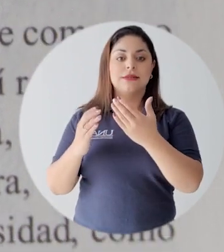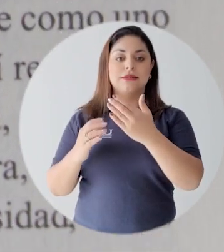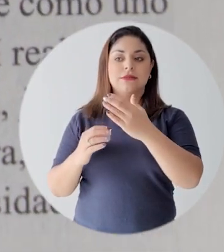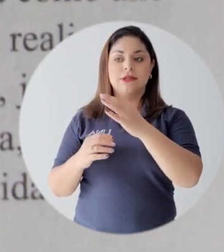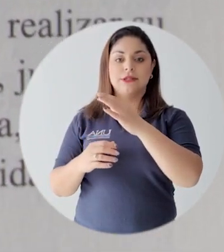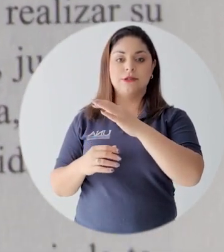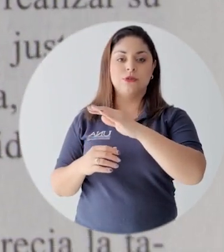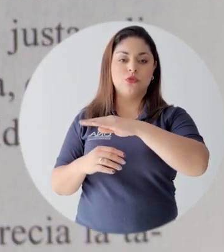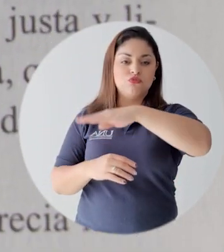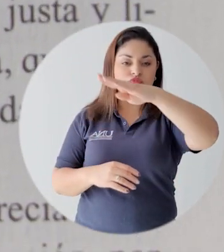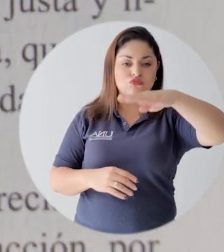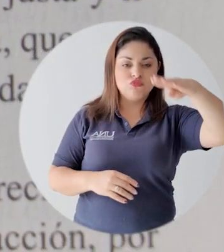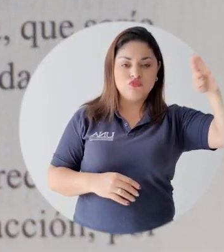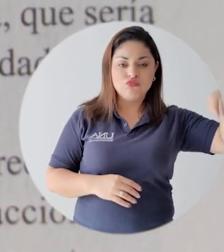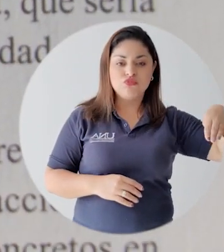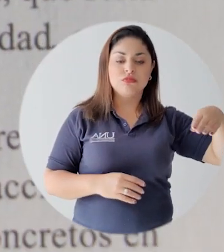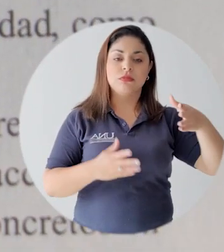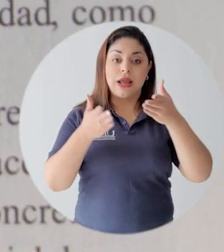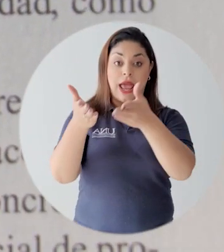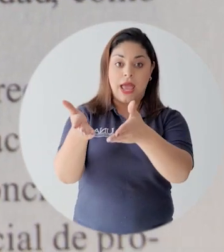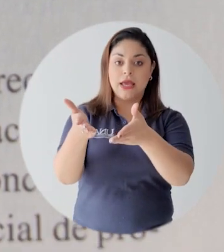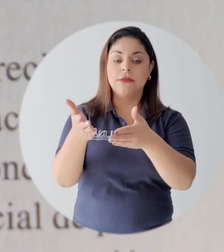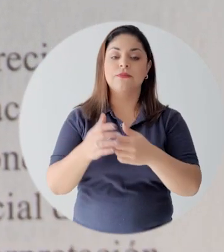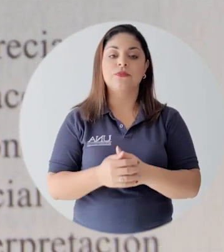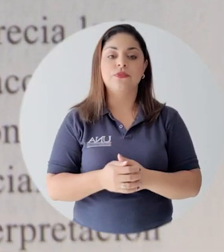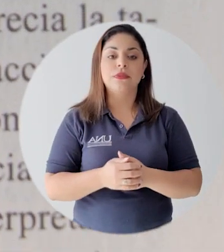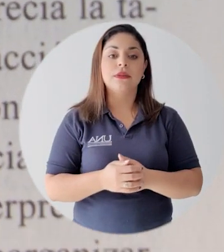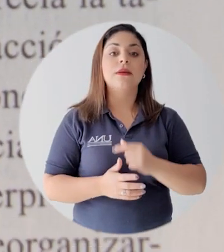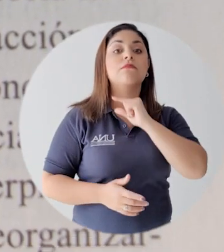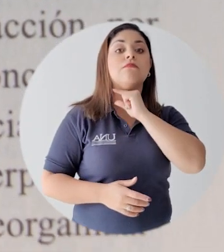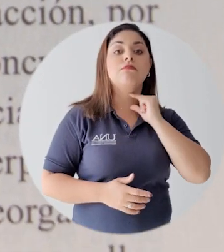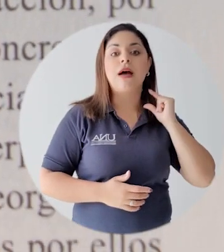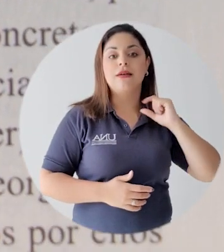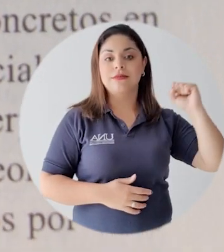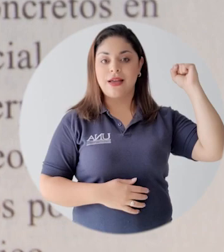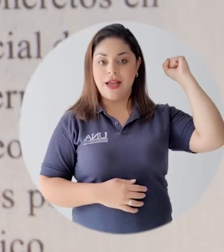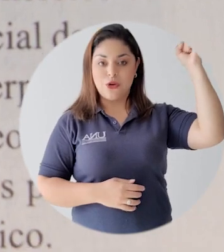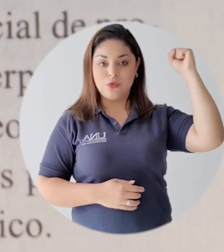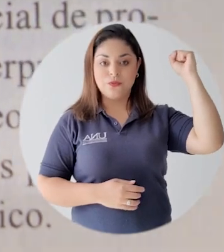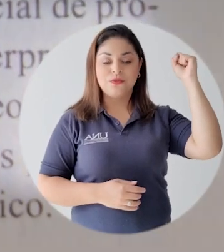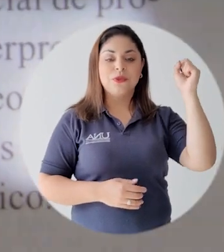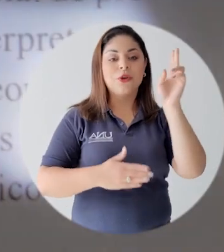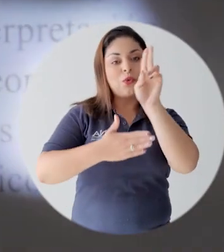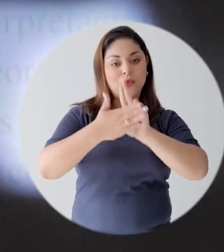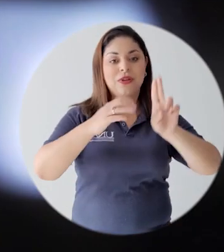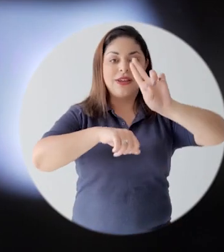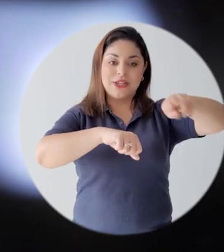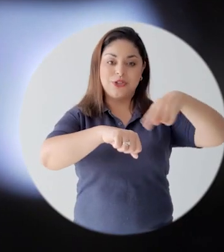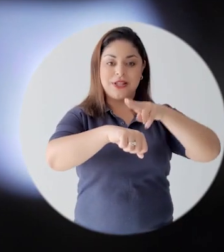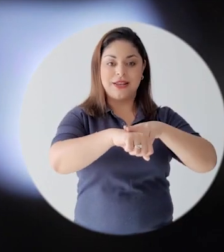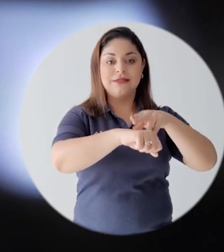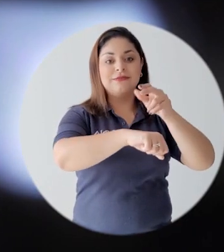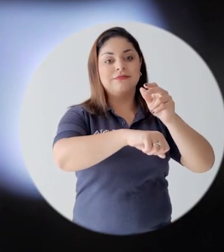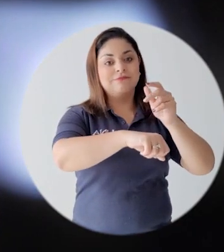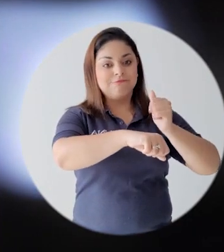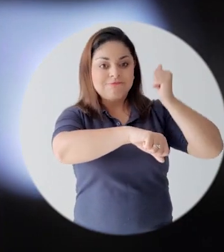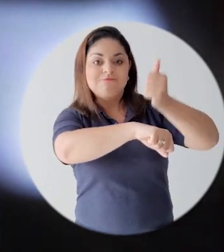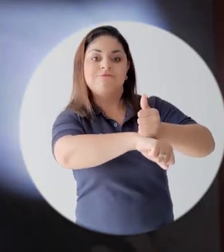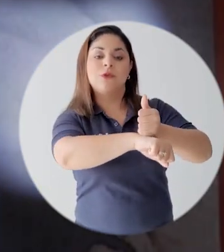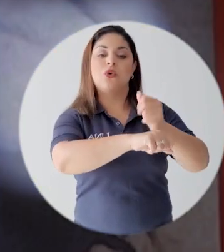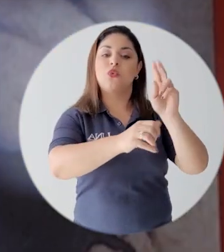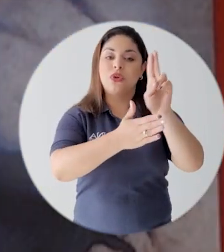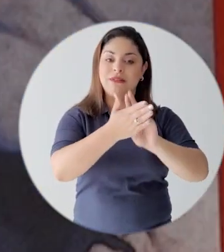clases rurales, pero al final de cuentas el padre Núñez ganó, entonces la Universidad Necesaria se